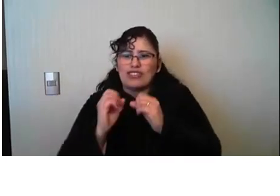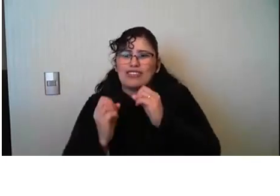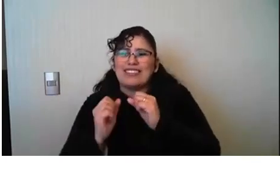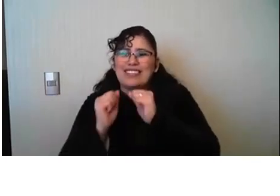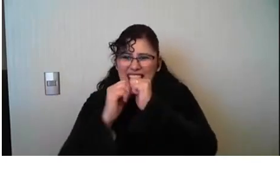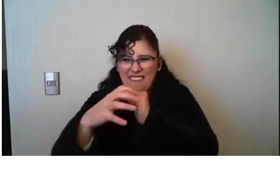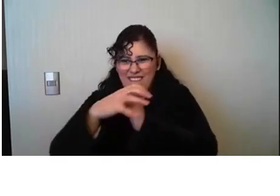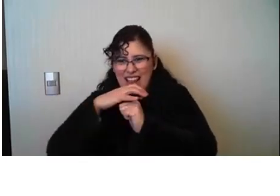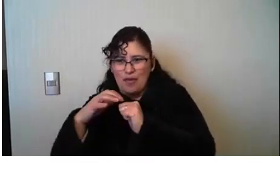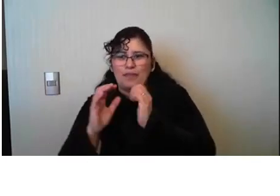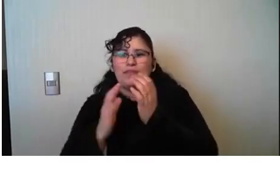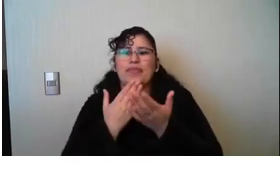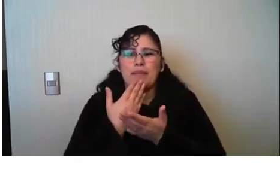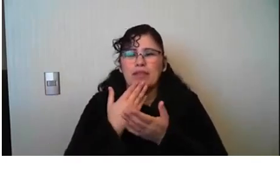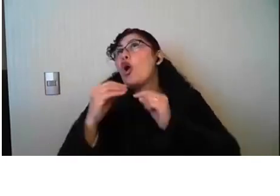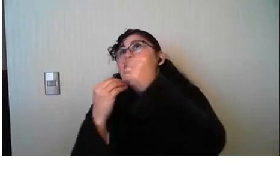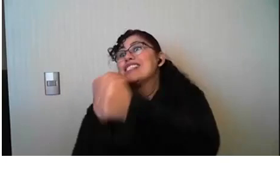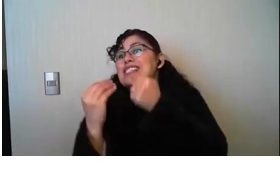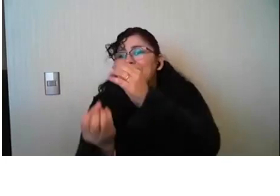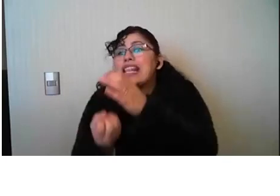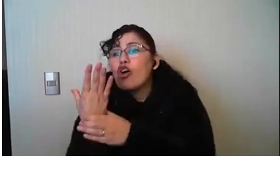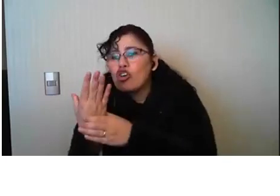entre la neocorteza